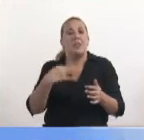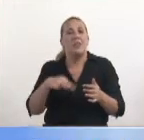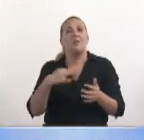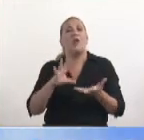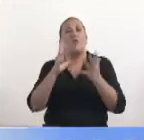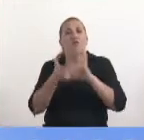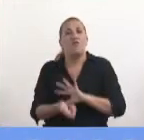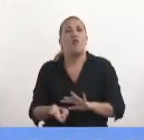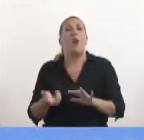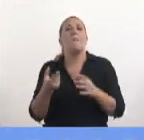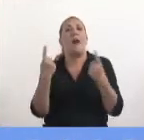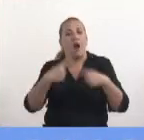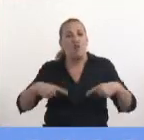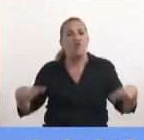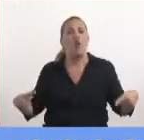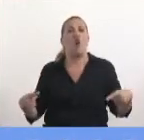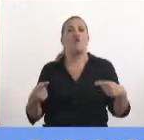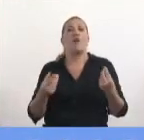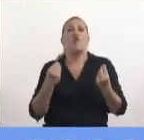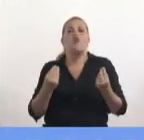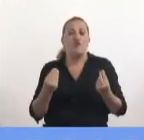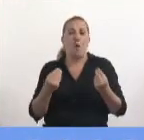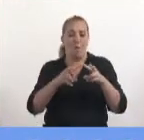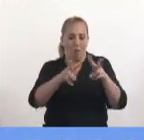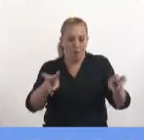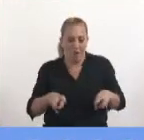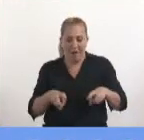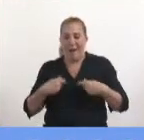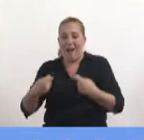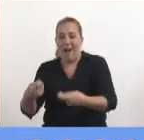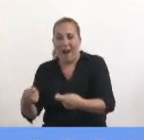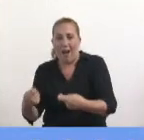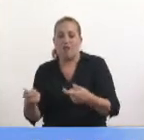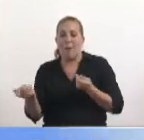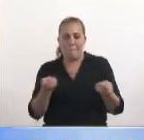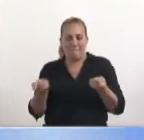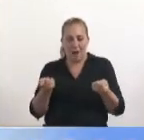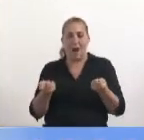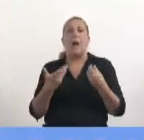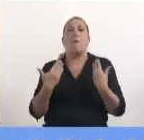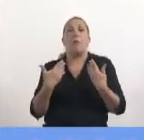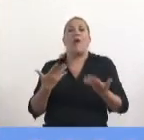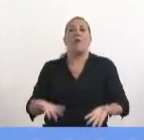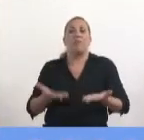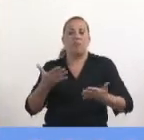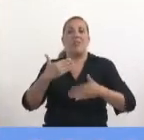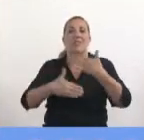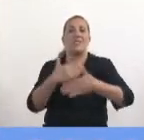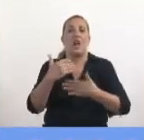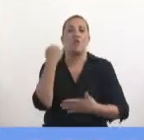de administración de recursos, de ingresos y egresos, que a su vez permita un crecimiento y un desarrollo de la economía.